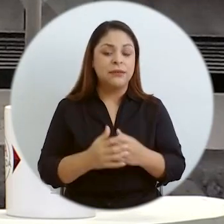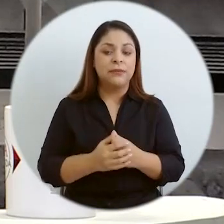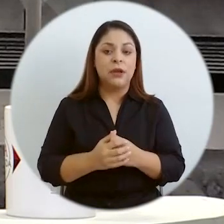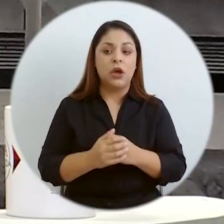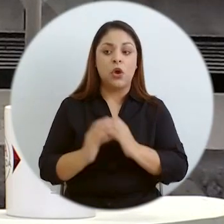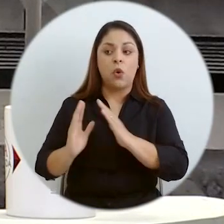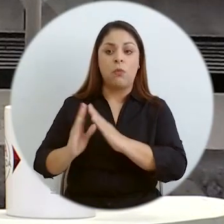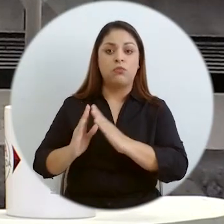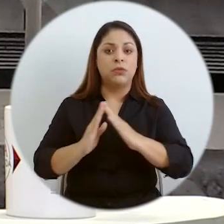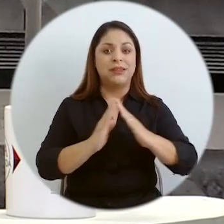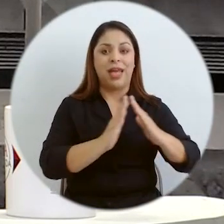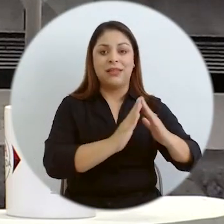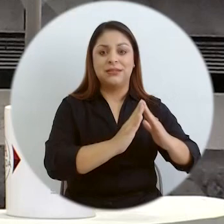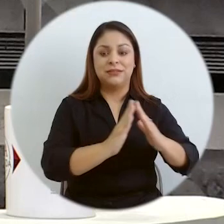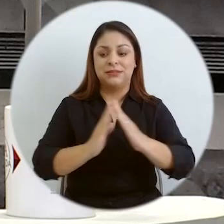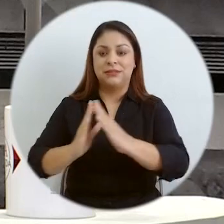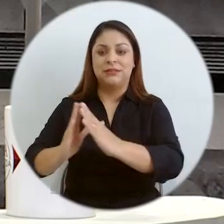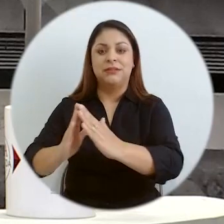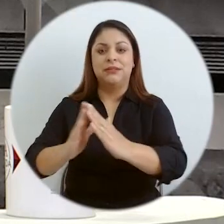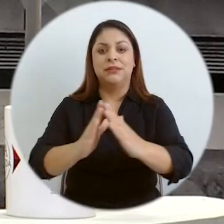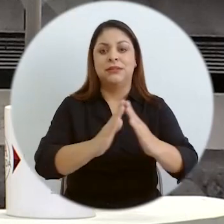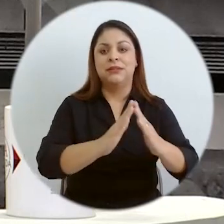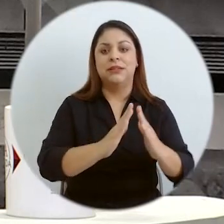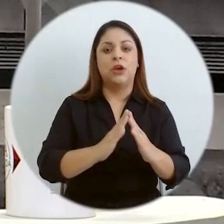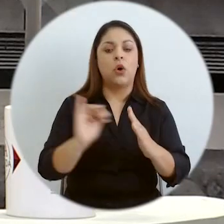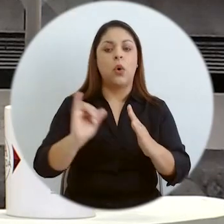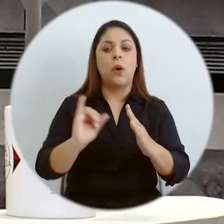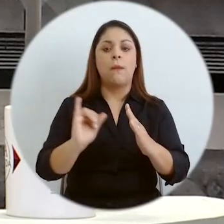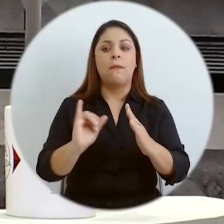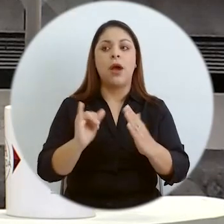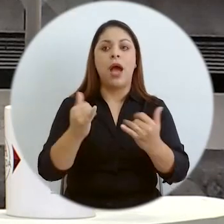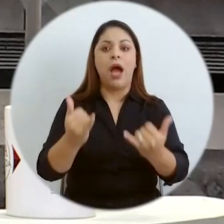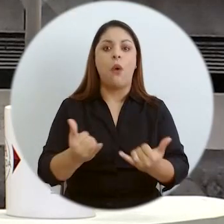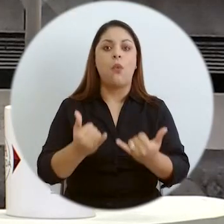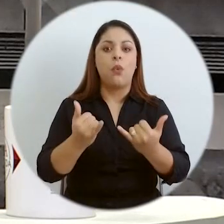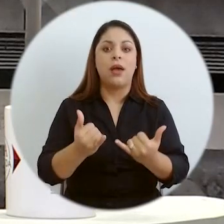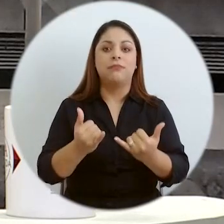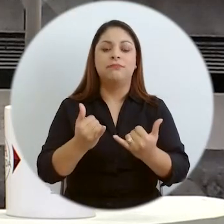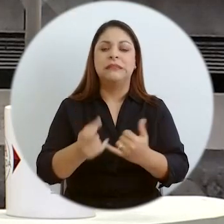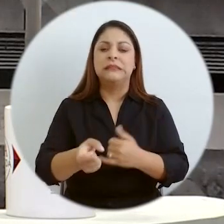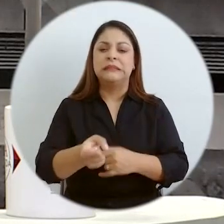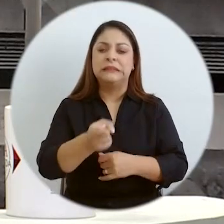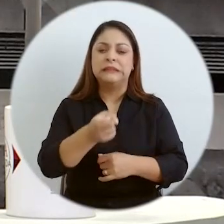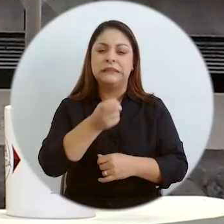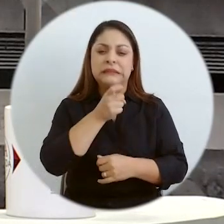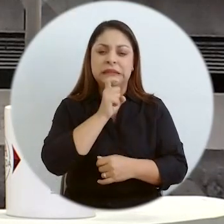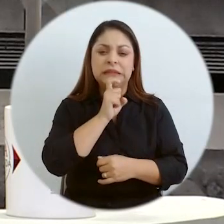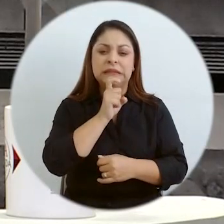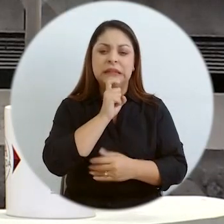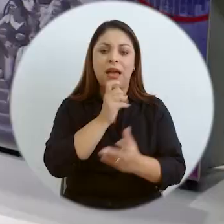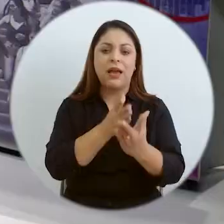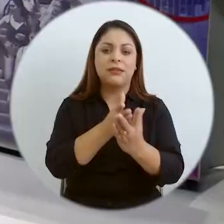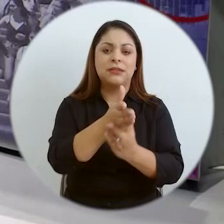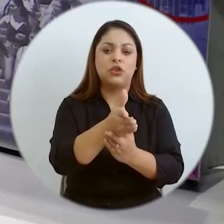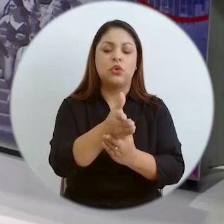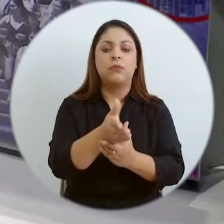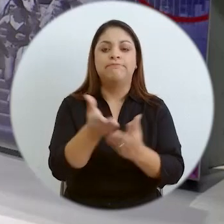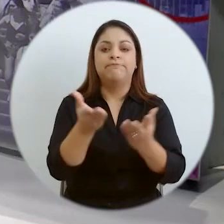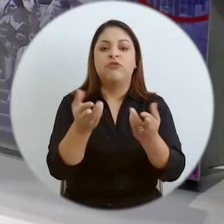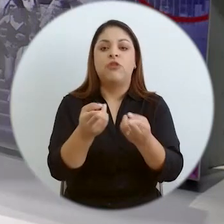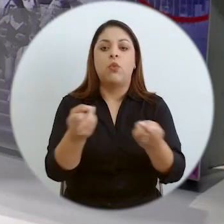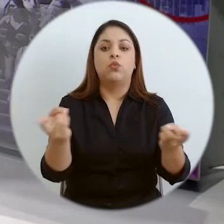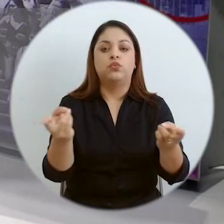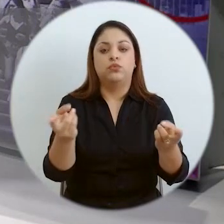las comunidades locales y cómo se les dificulta el acceso a recursos vitales como el agua, por ejemplo. ¿Ha sido